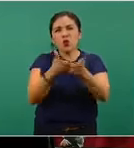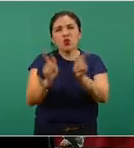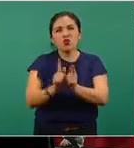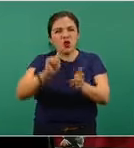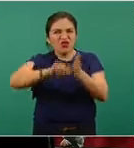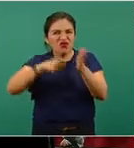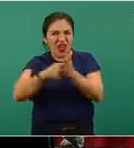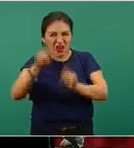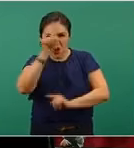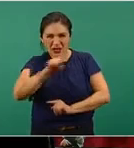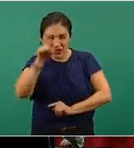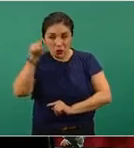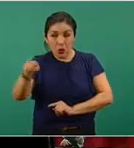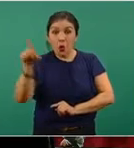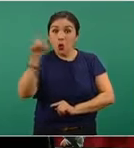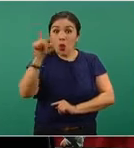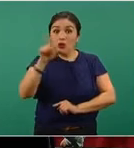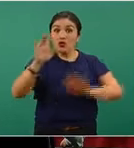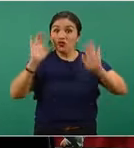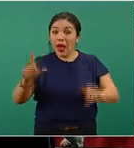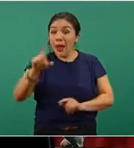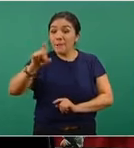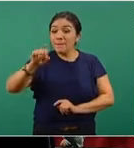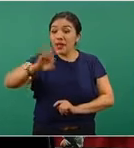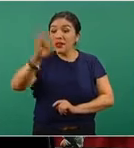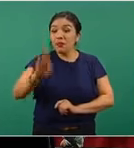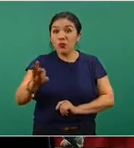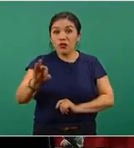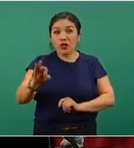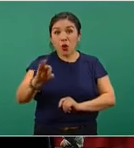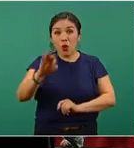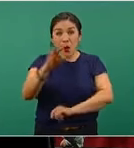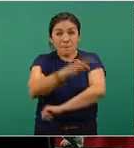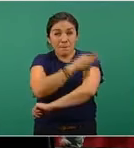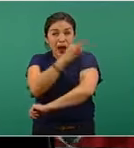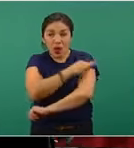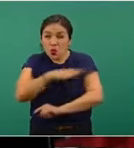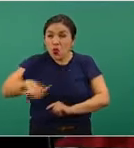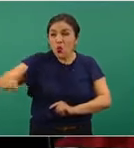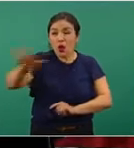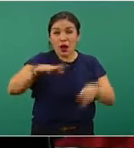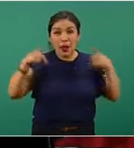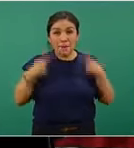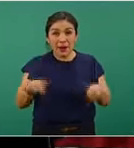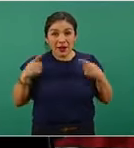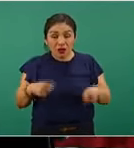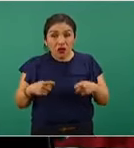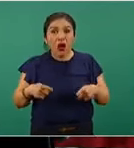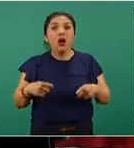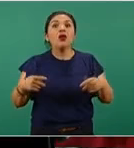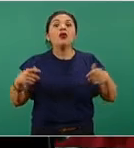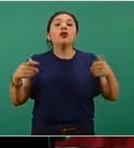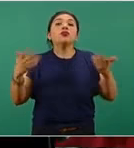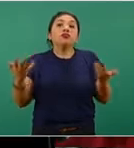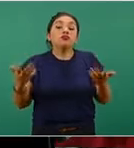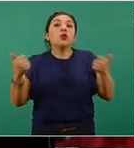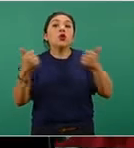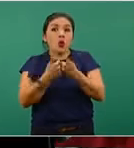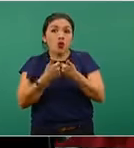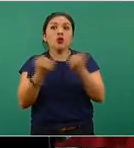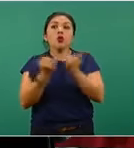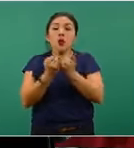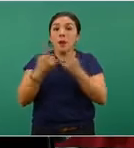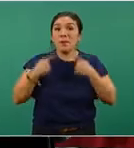técnico asesor, cuando logremos 20% de cobertura a nivel de la población, a expensas de las personas adultas